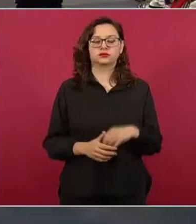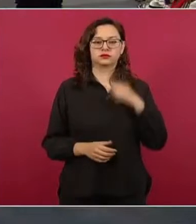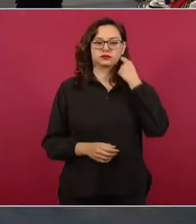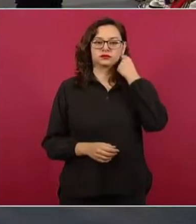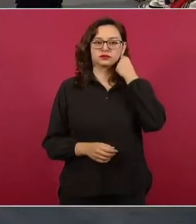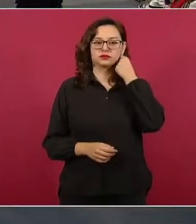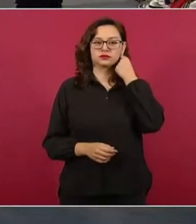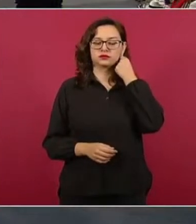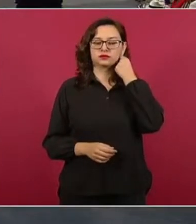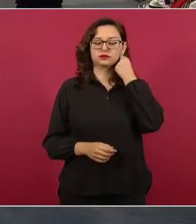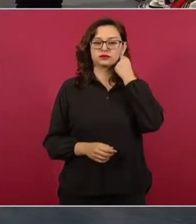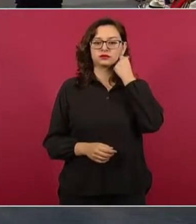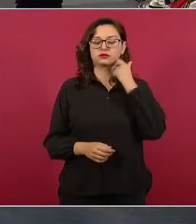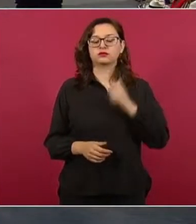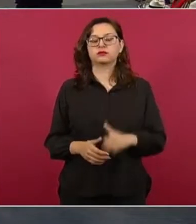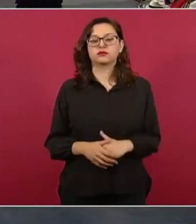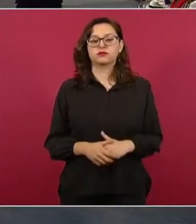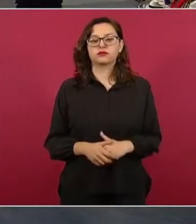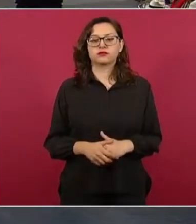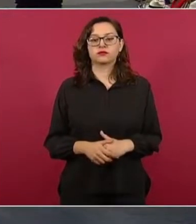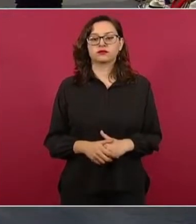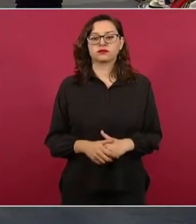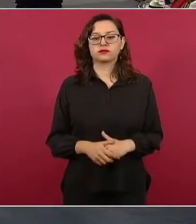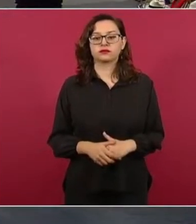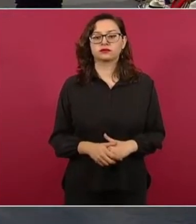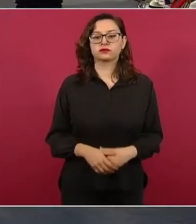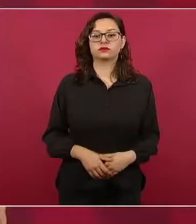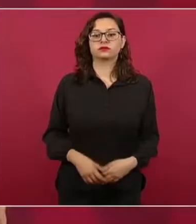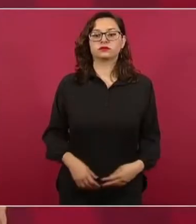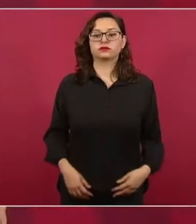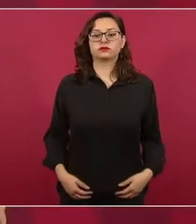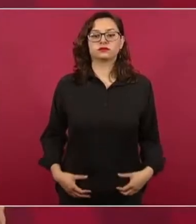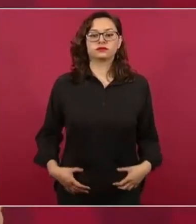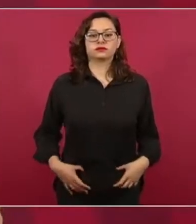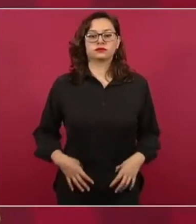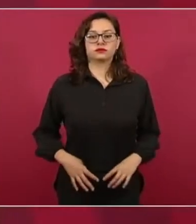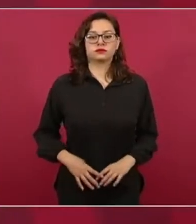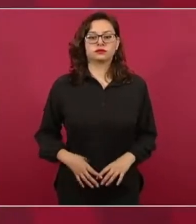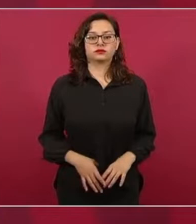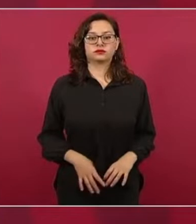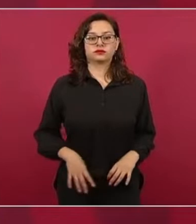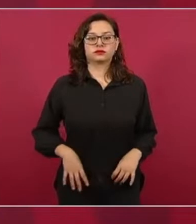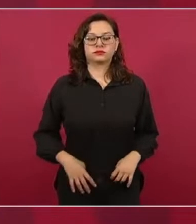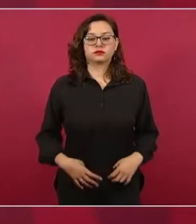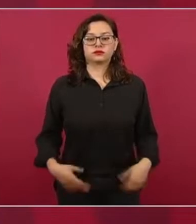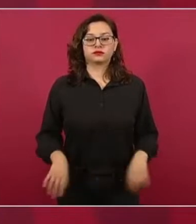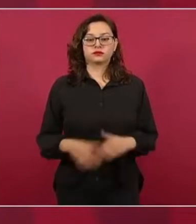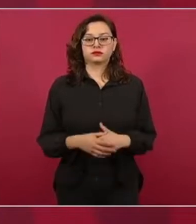cuando se levantó en armas, en una ocasión, con el plan de la Noria,